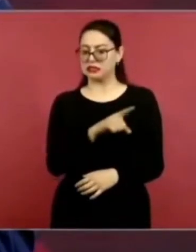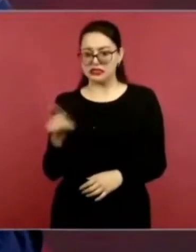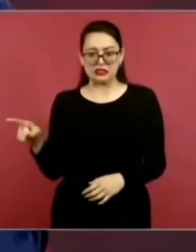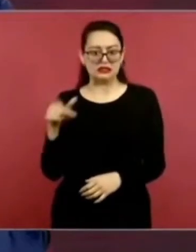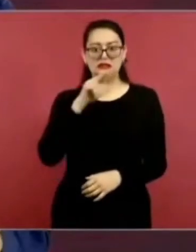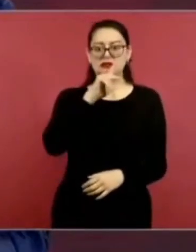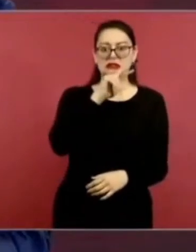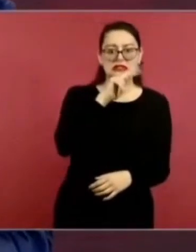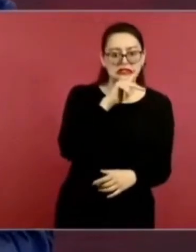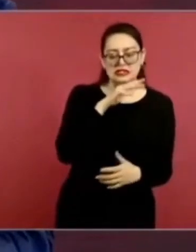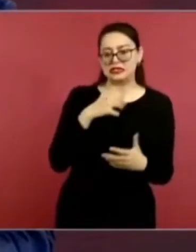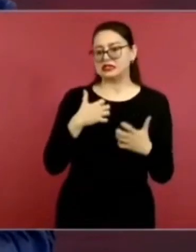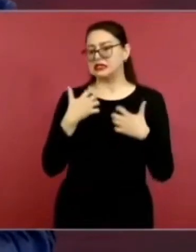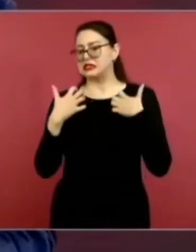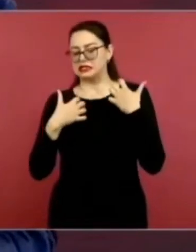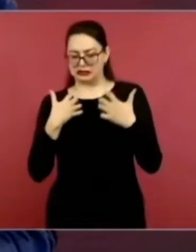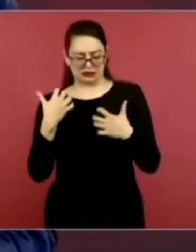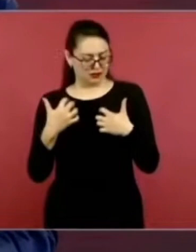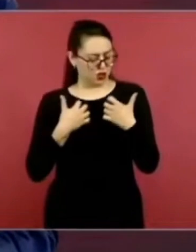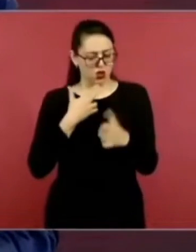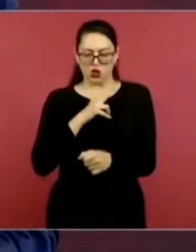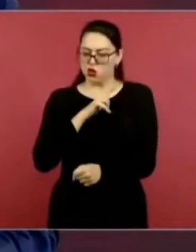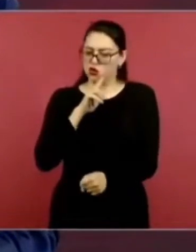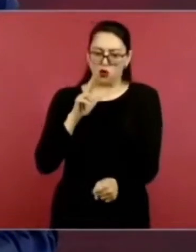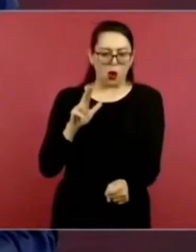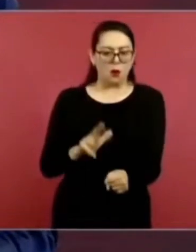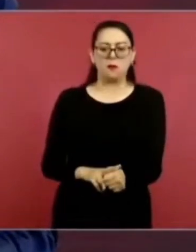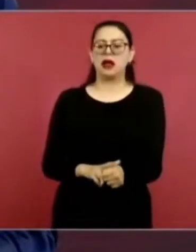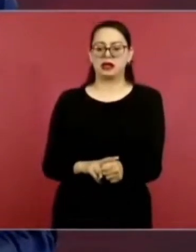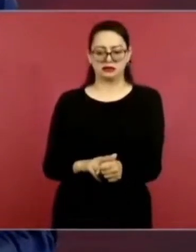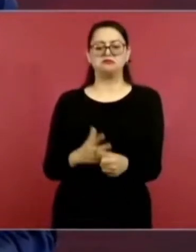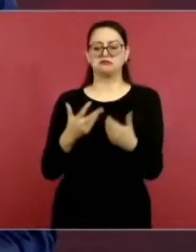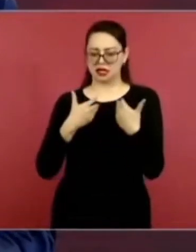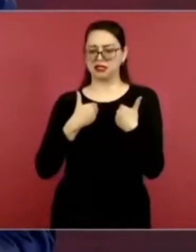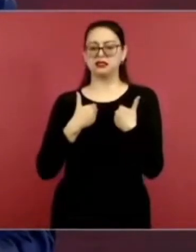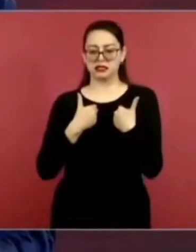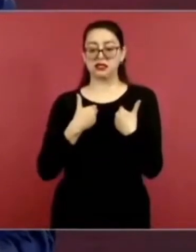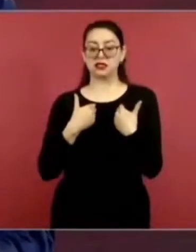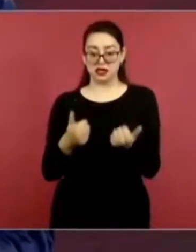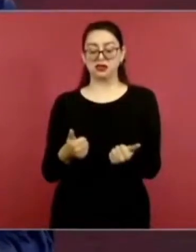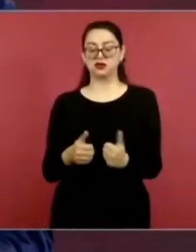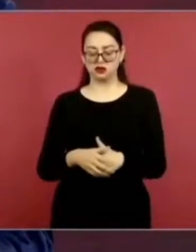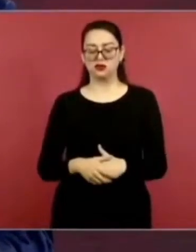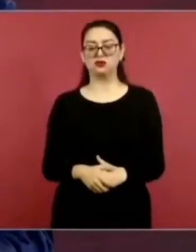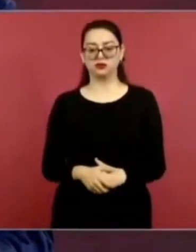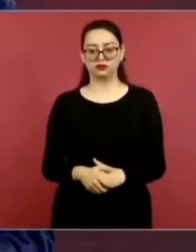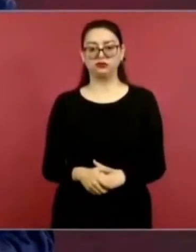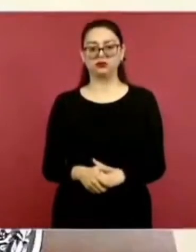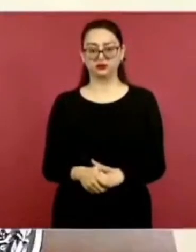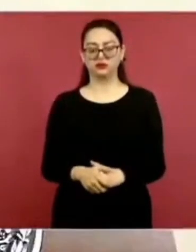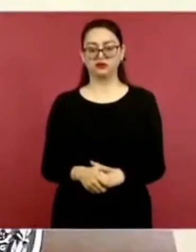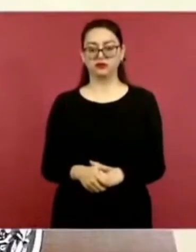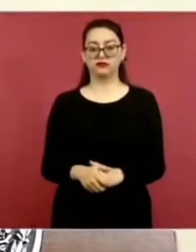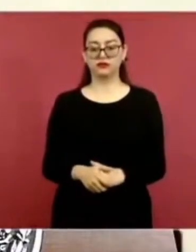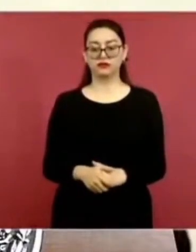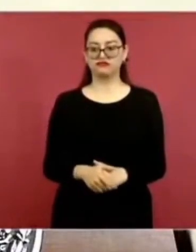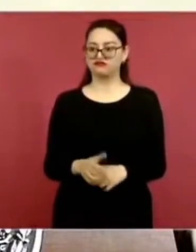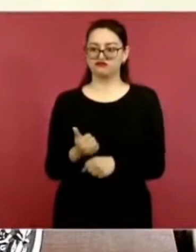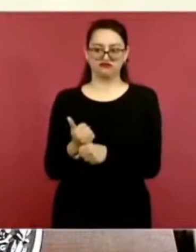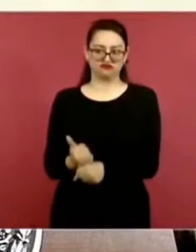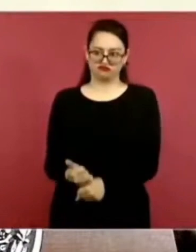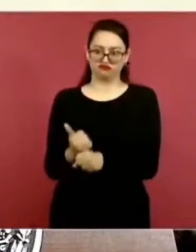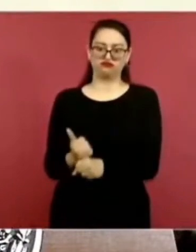desesperación porque es mucho lo que se